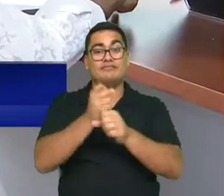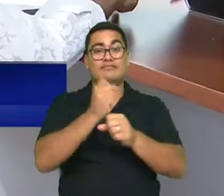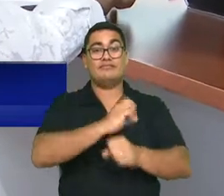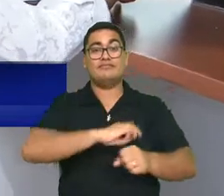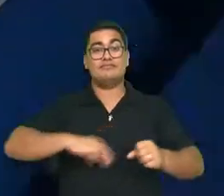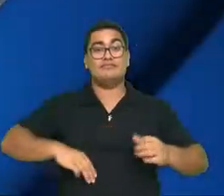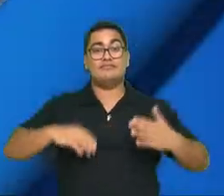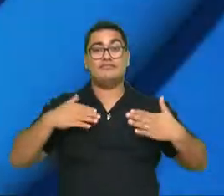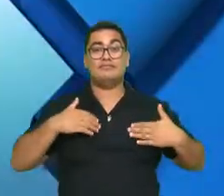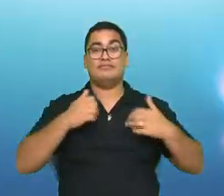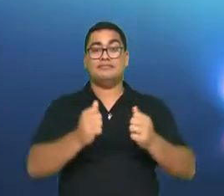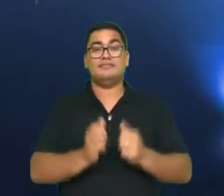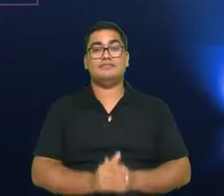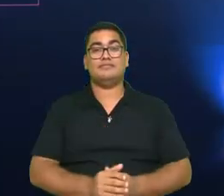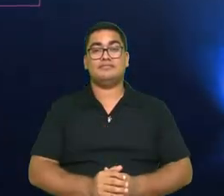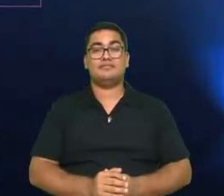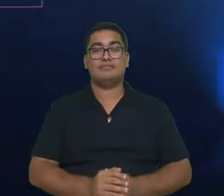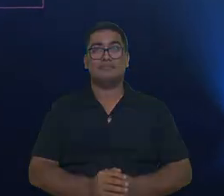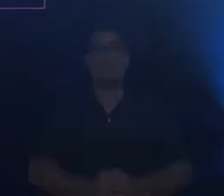Salud.